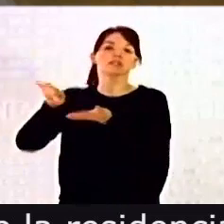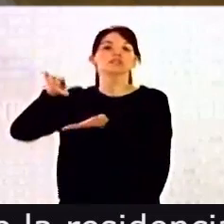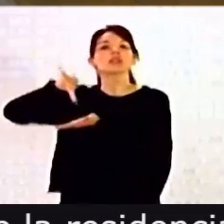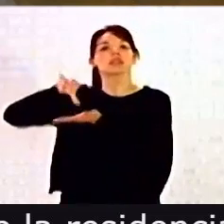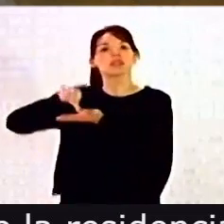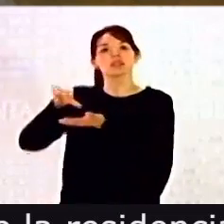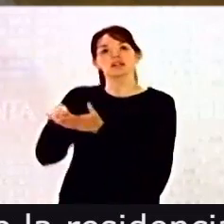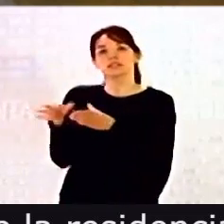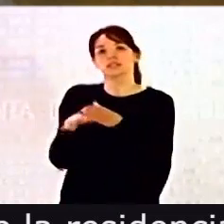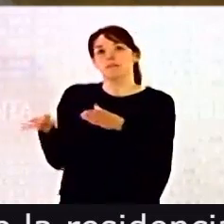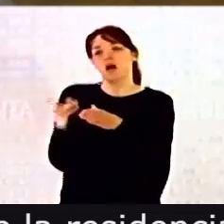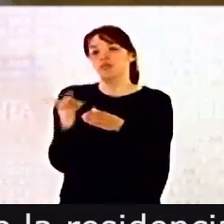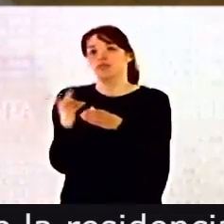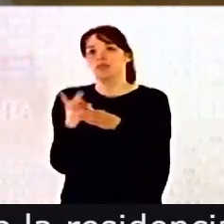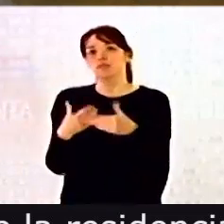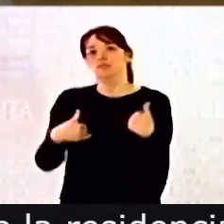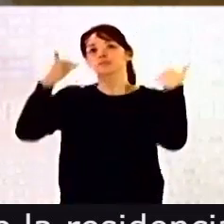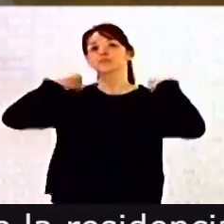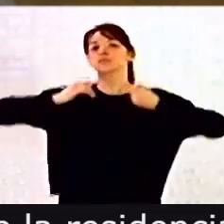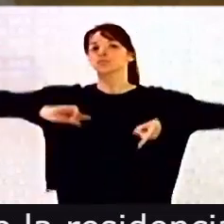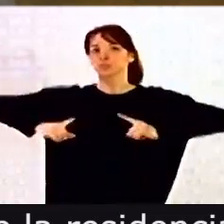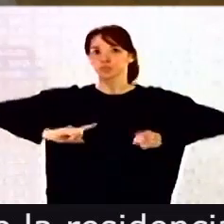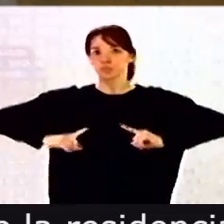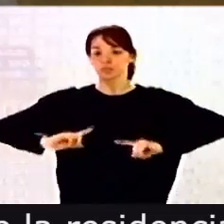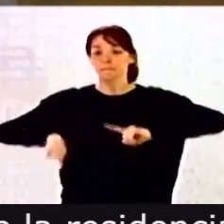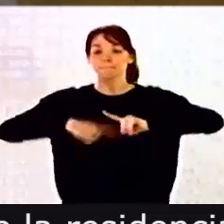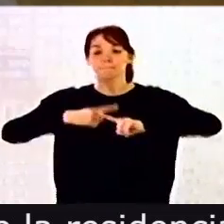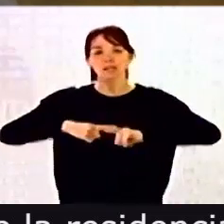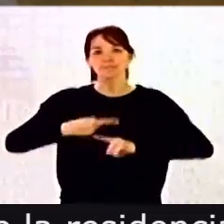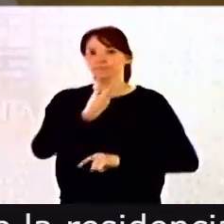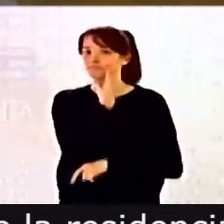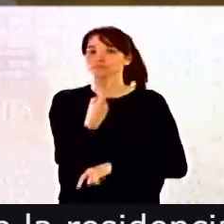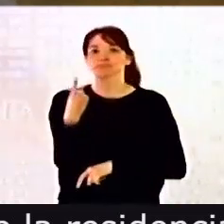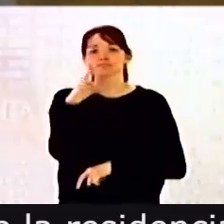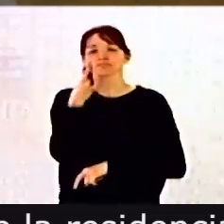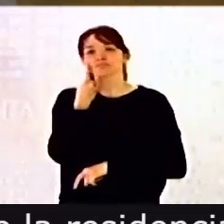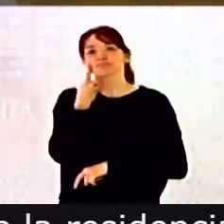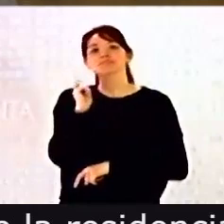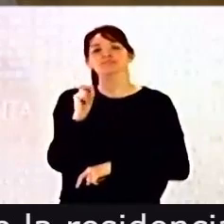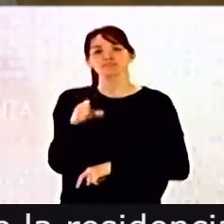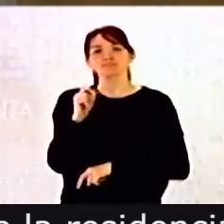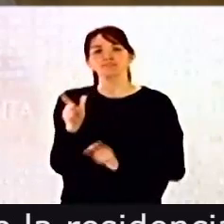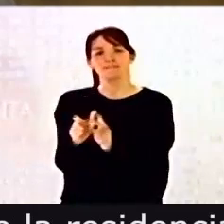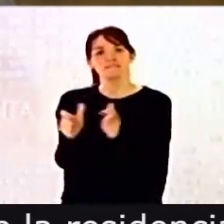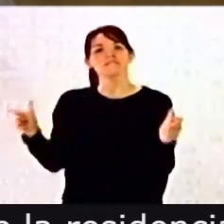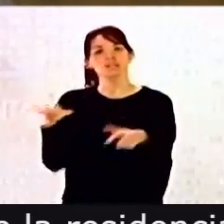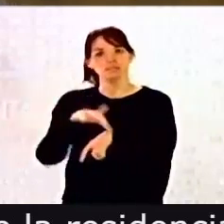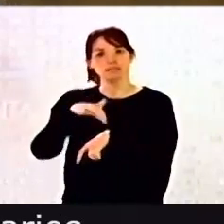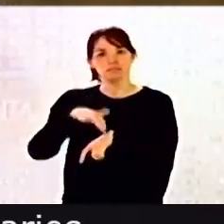SEPAZ, y donde hay una presencia de sanitarios muy importante.